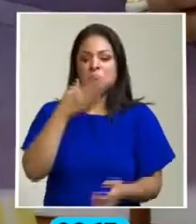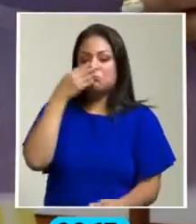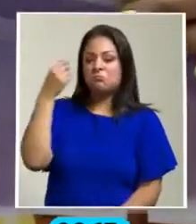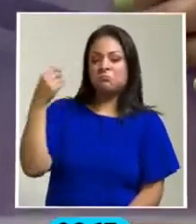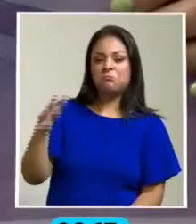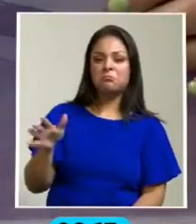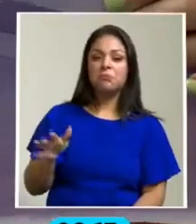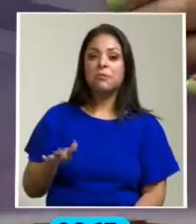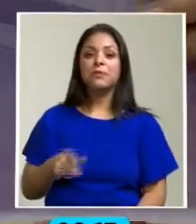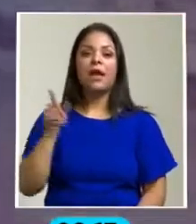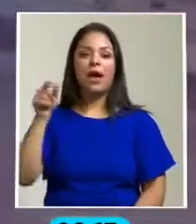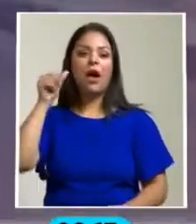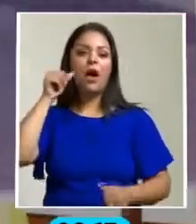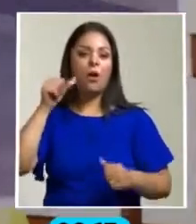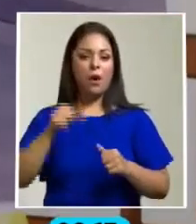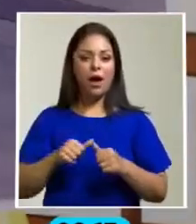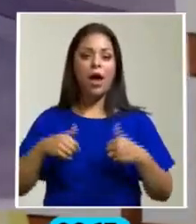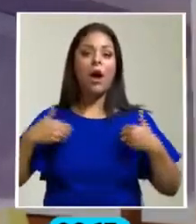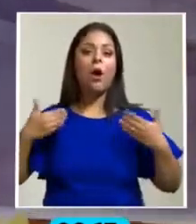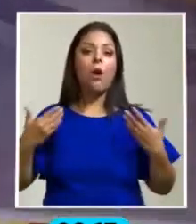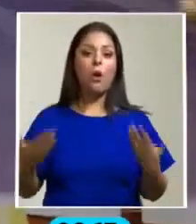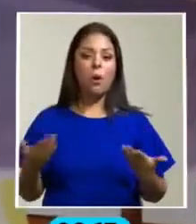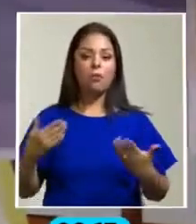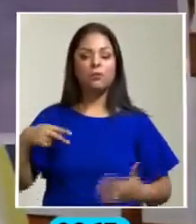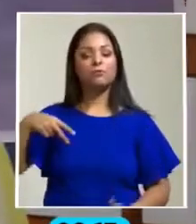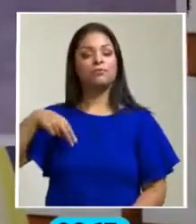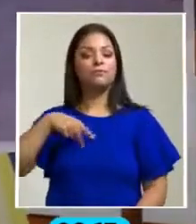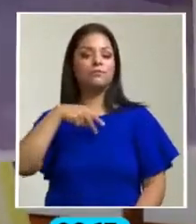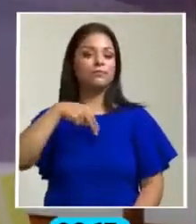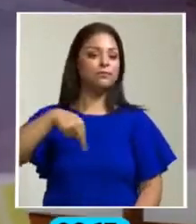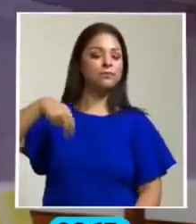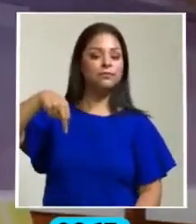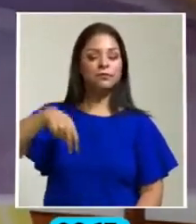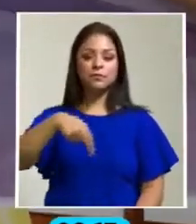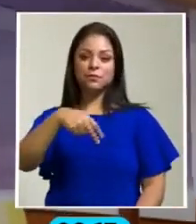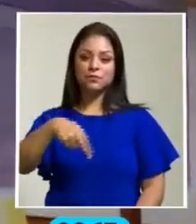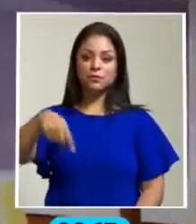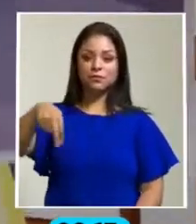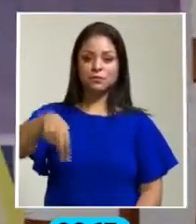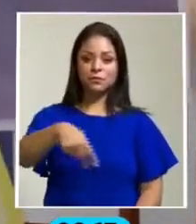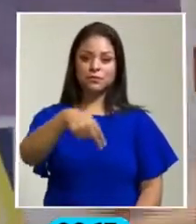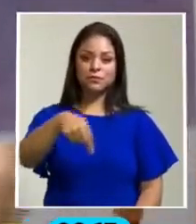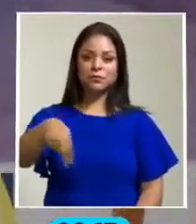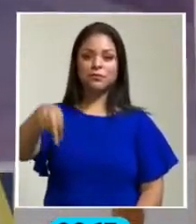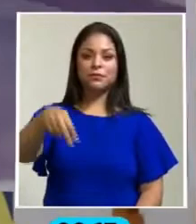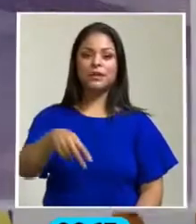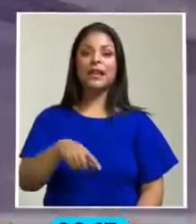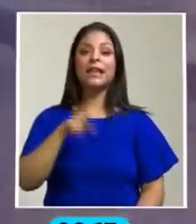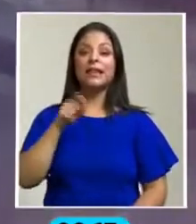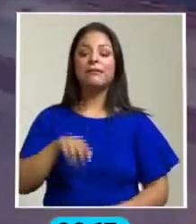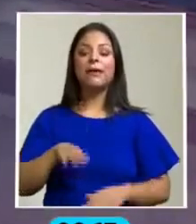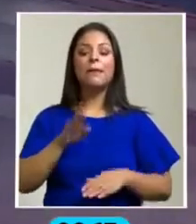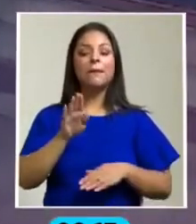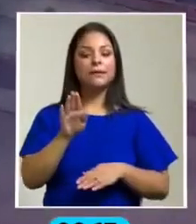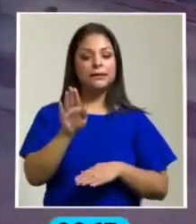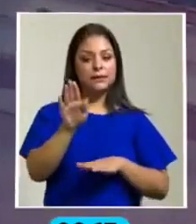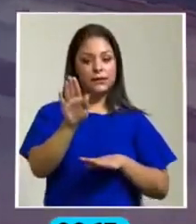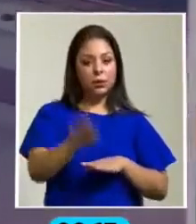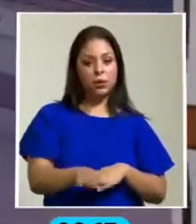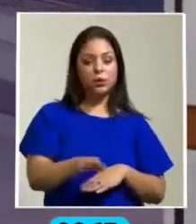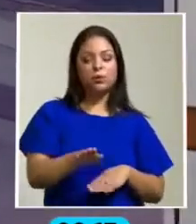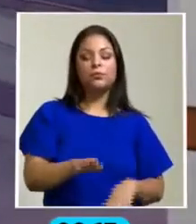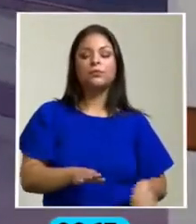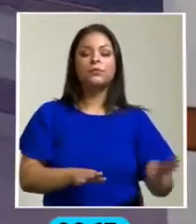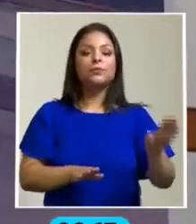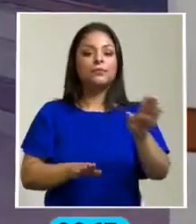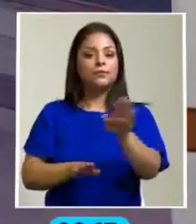tenía que caminar. Niña Carla, pongamos atención para nosotras también hacerlo. Pasito adelante, pasito